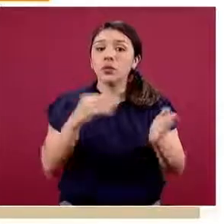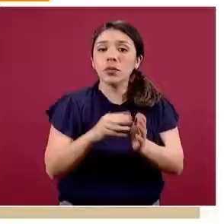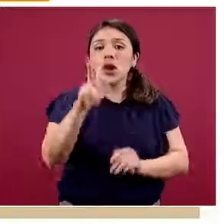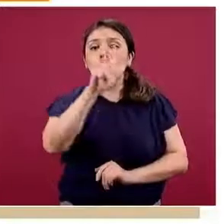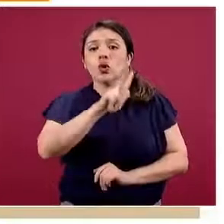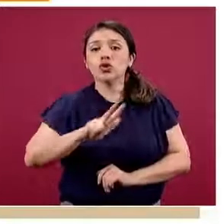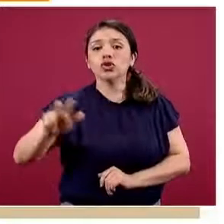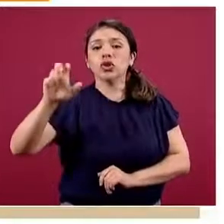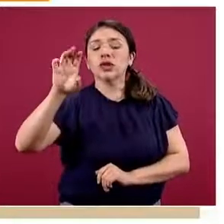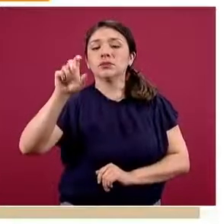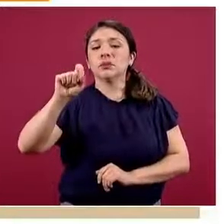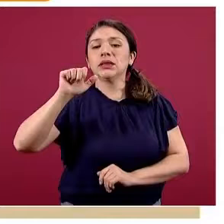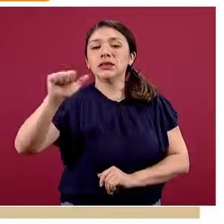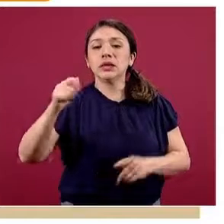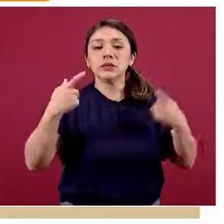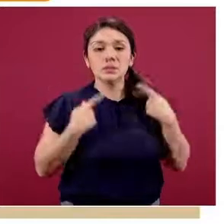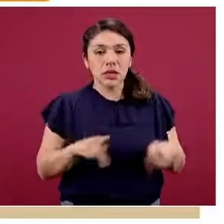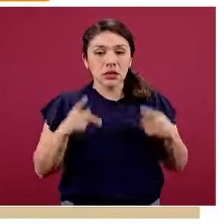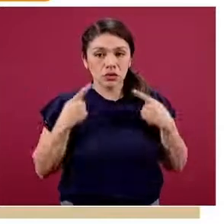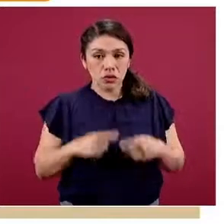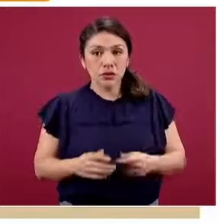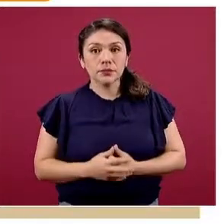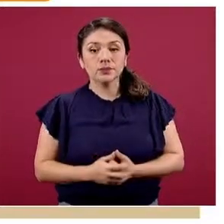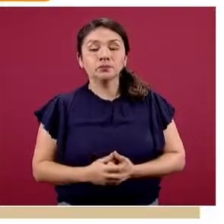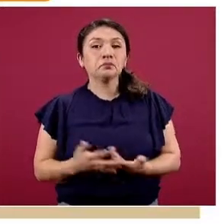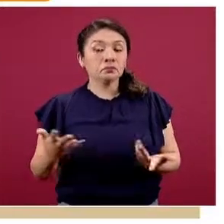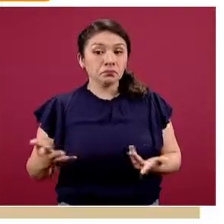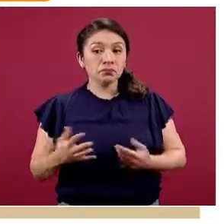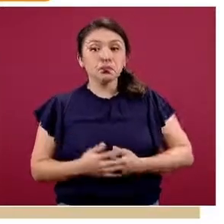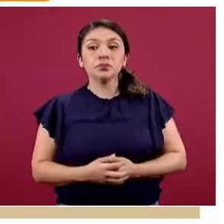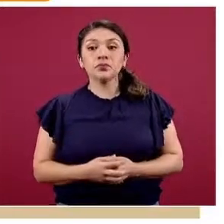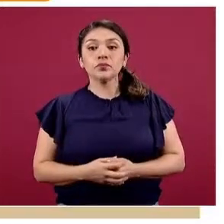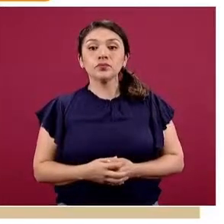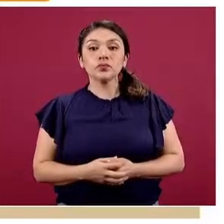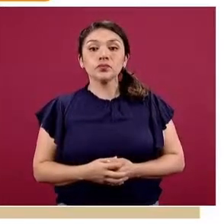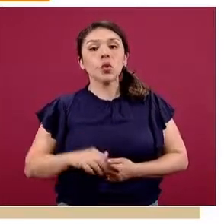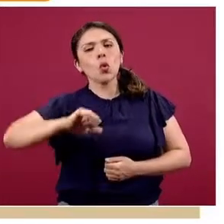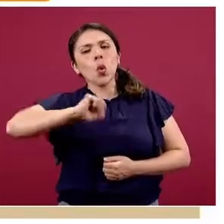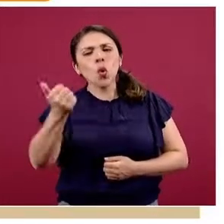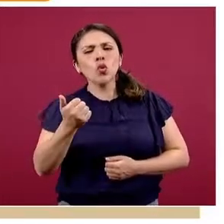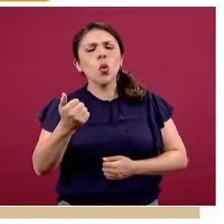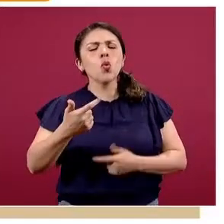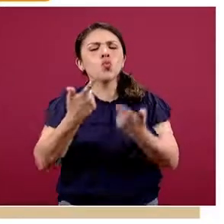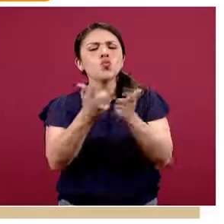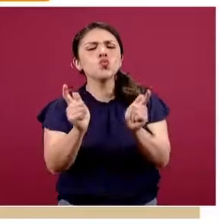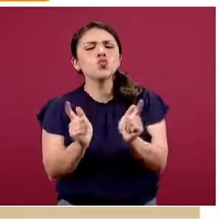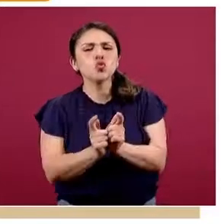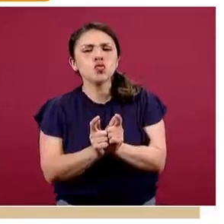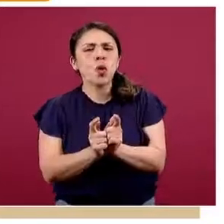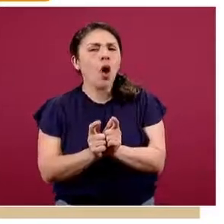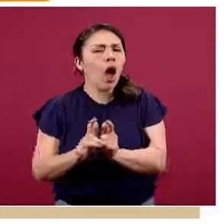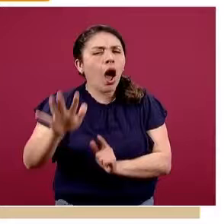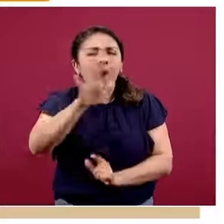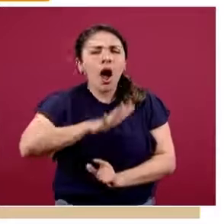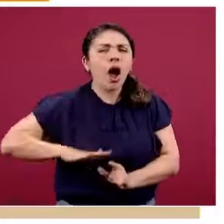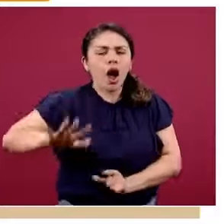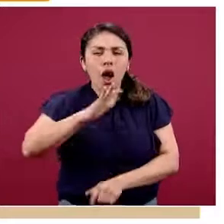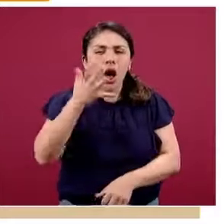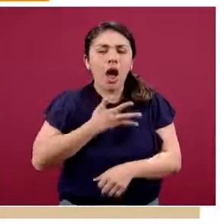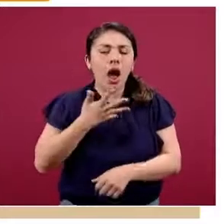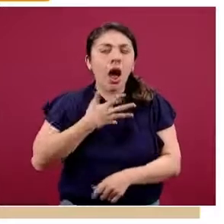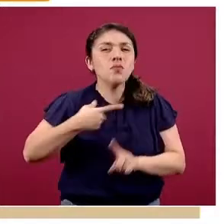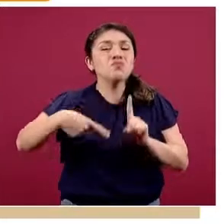34.826. Como parte o como un subgrupo de todos los casos que hasta el momento se